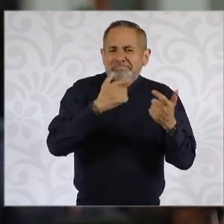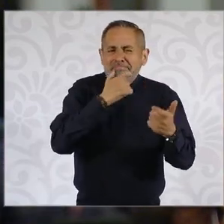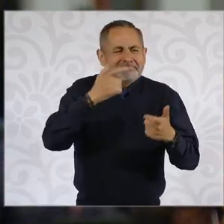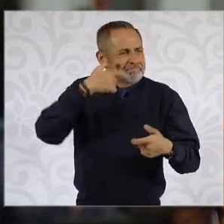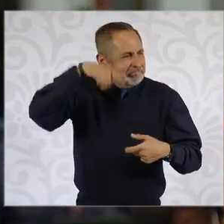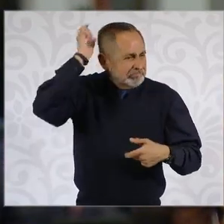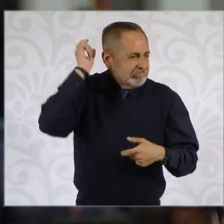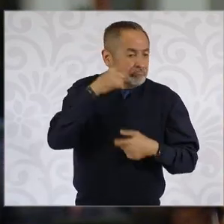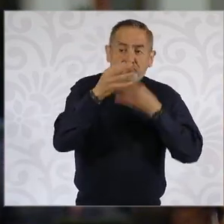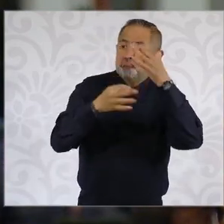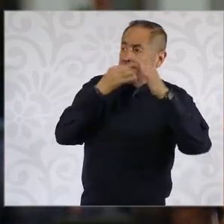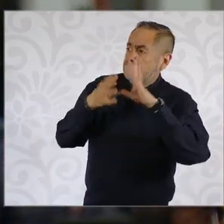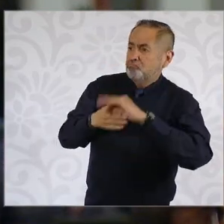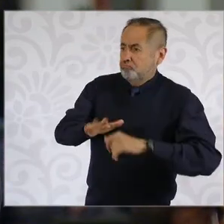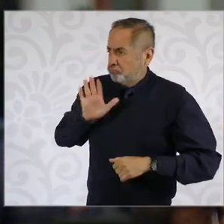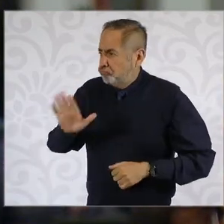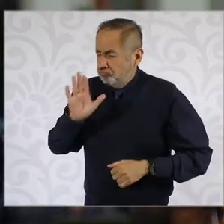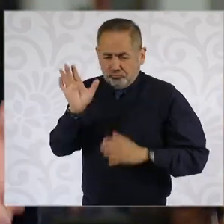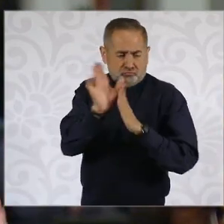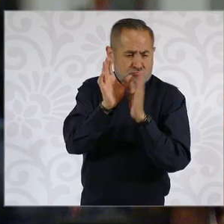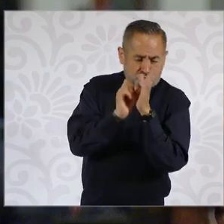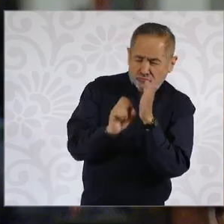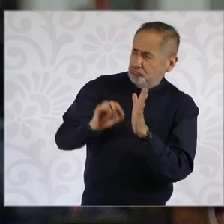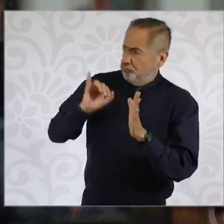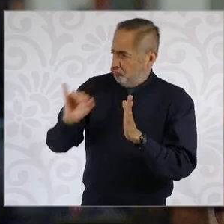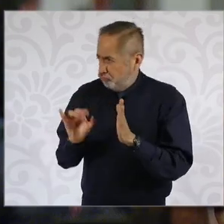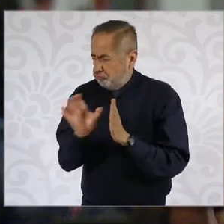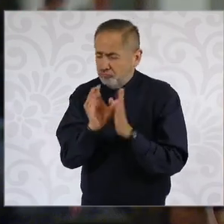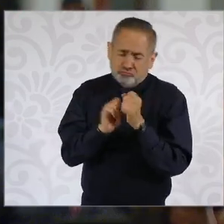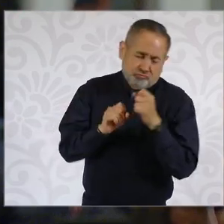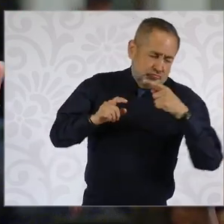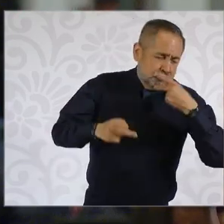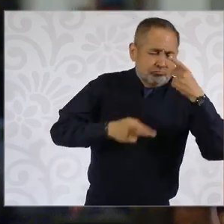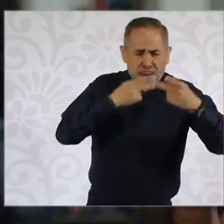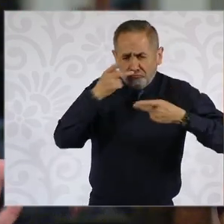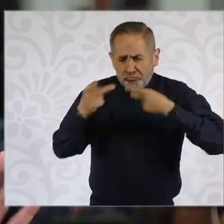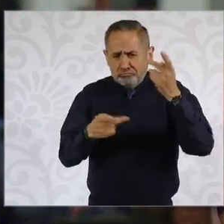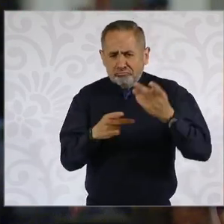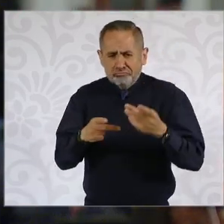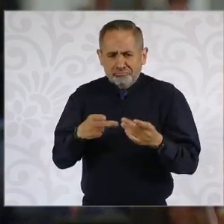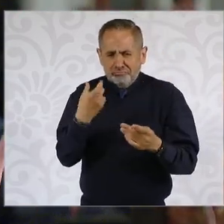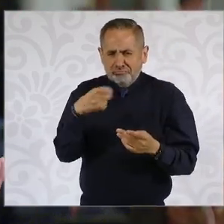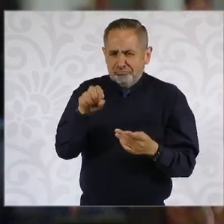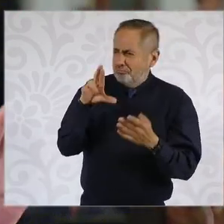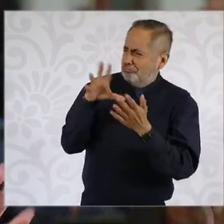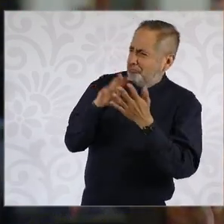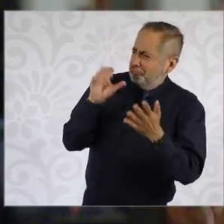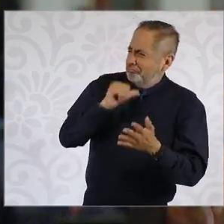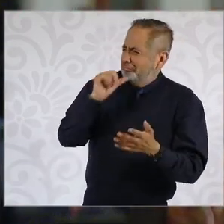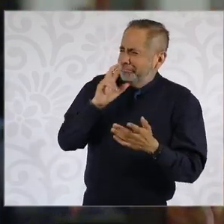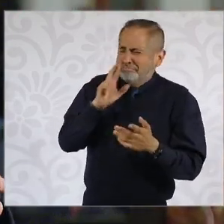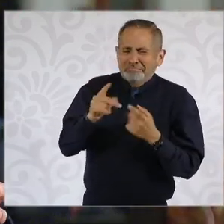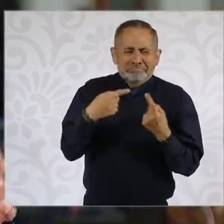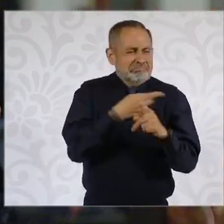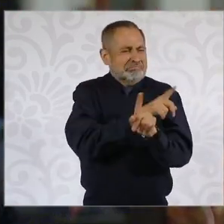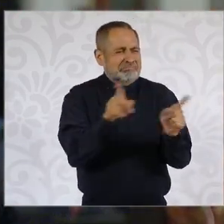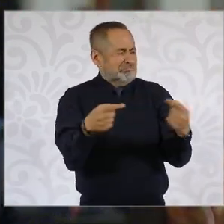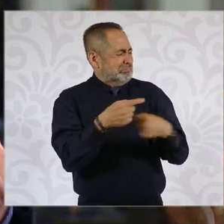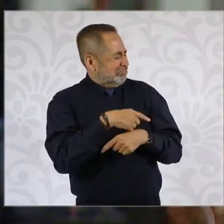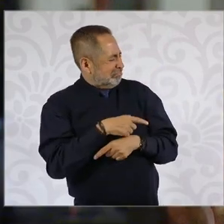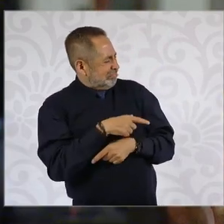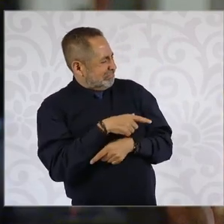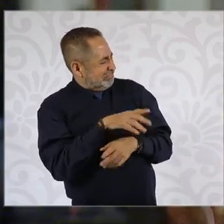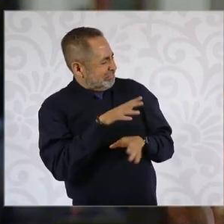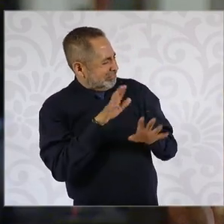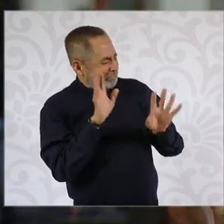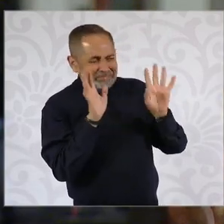algo, analizan la constitucionalidad de la Constitución, mandan QR sin sentido, responde otro, etcétera. Pero de fondo,